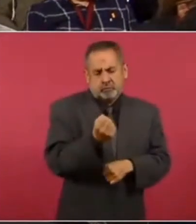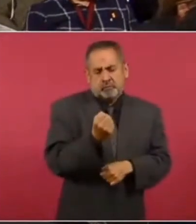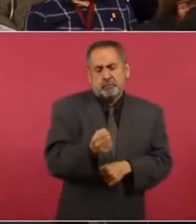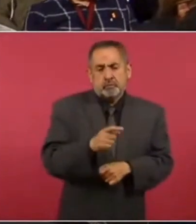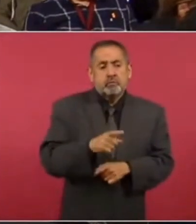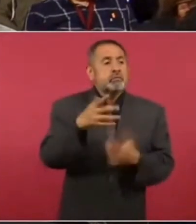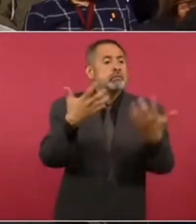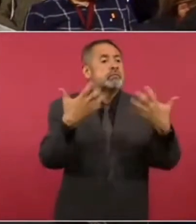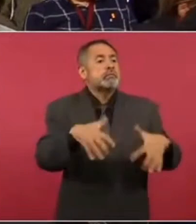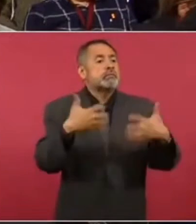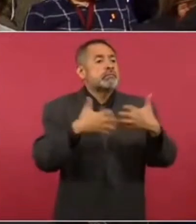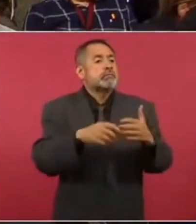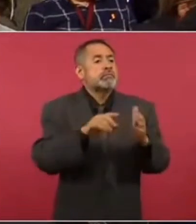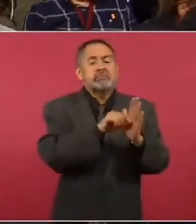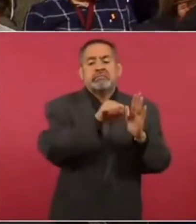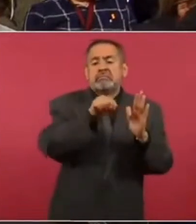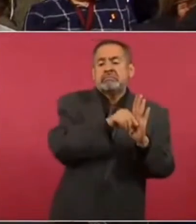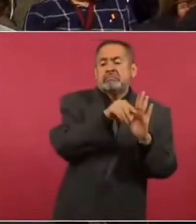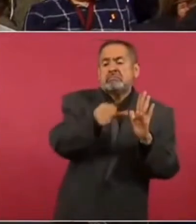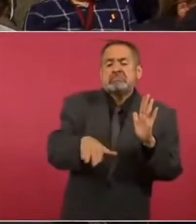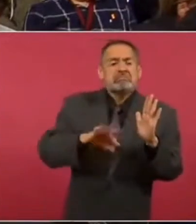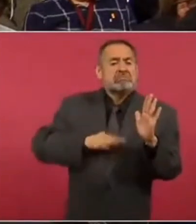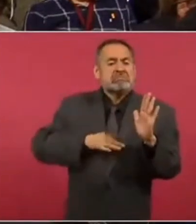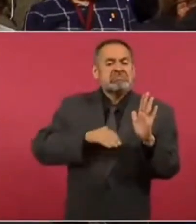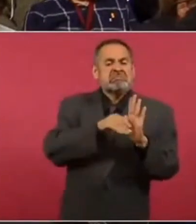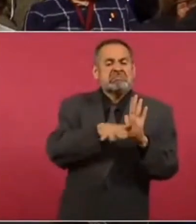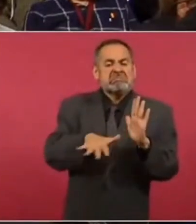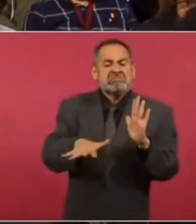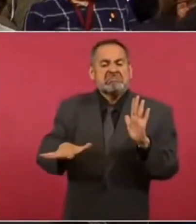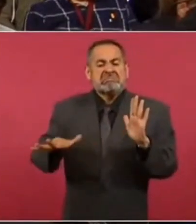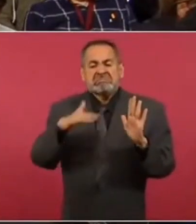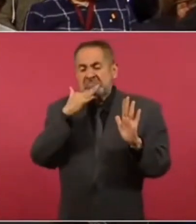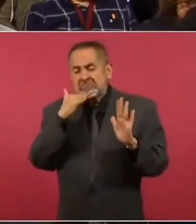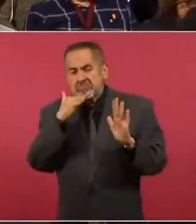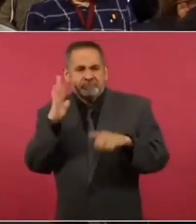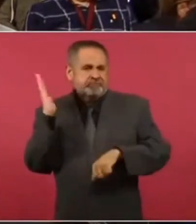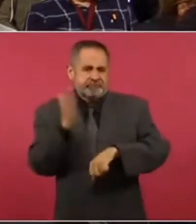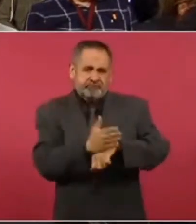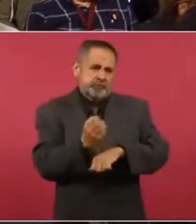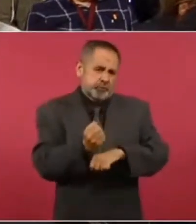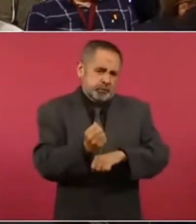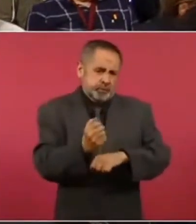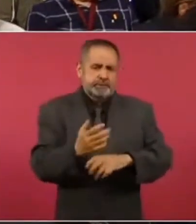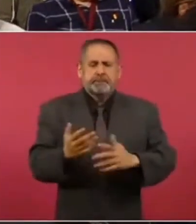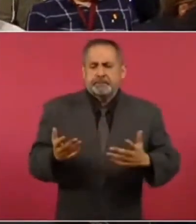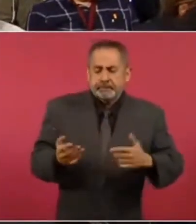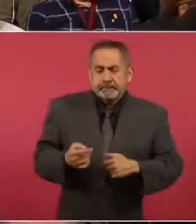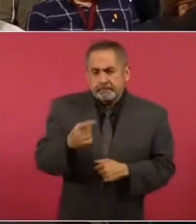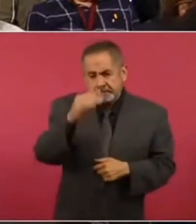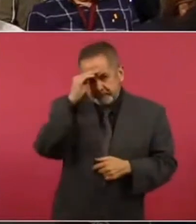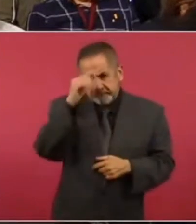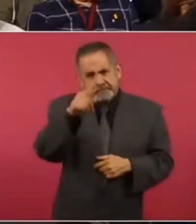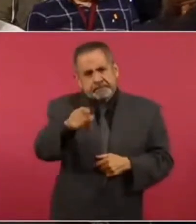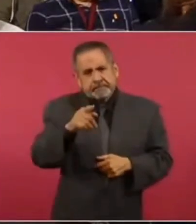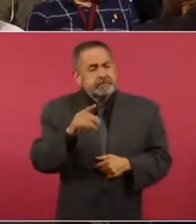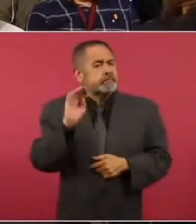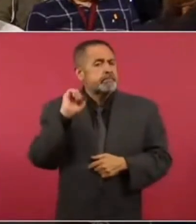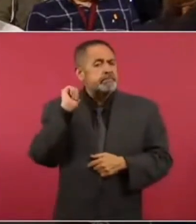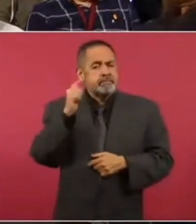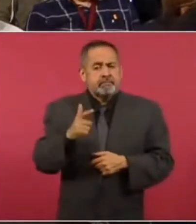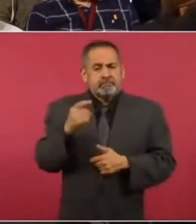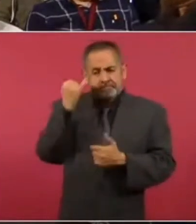agua y que no la acaparan. Entonces, ¿qué posibilidades hay de mandar una